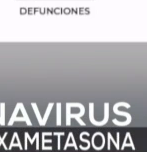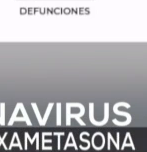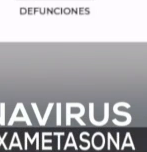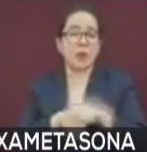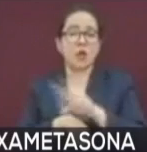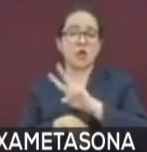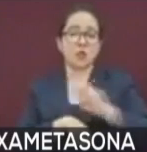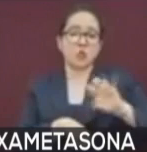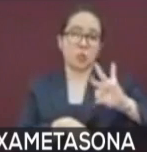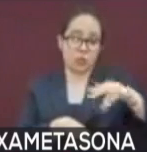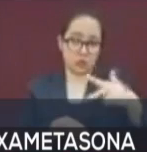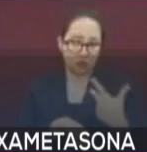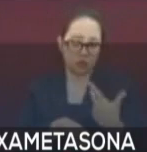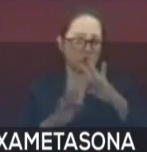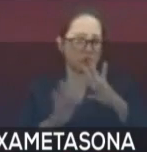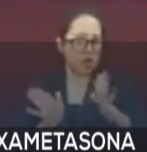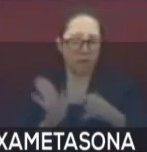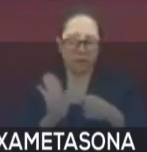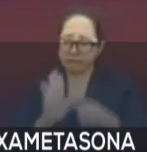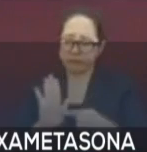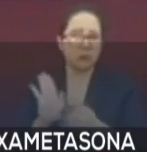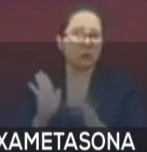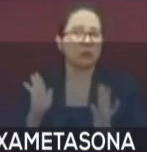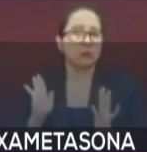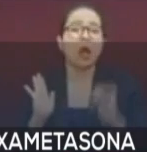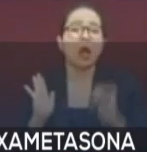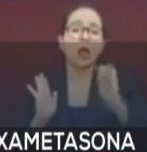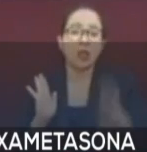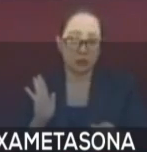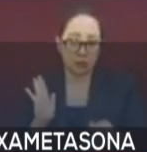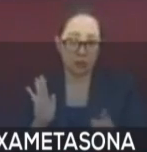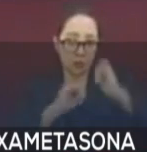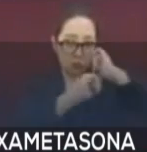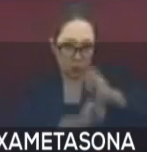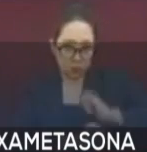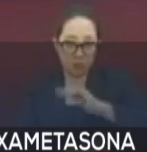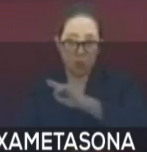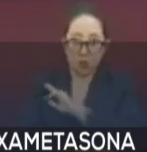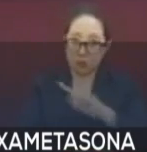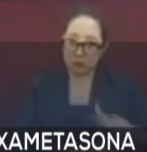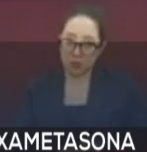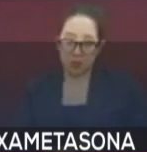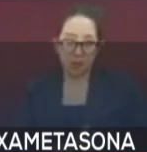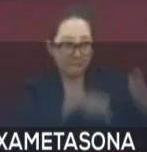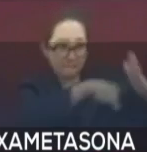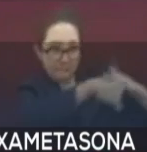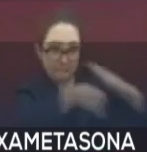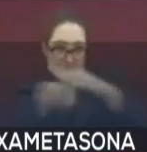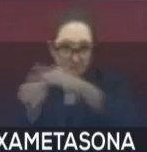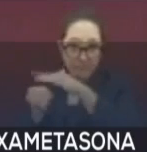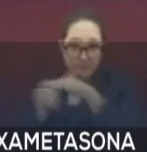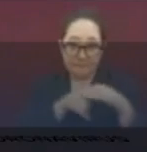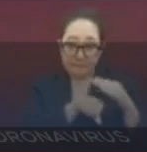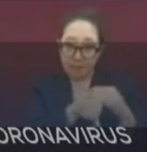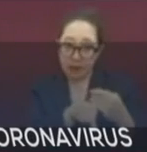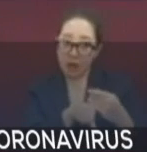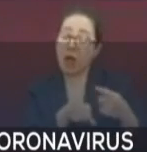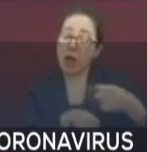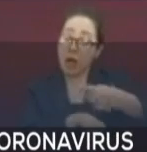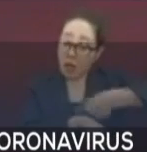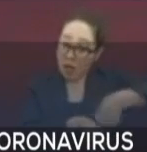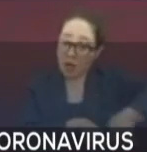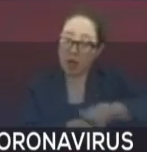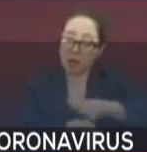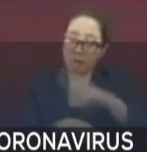gradual y cauta. Exhortamos a las autoridades municipales a corroborar